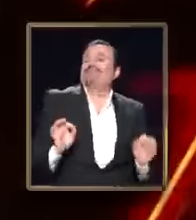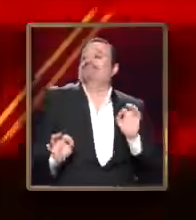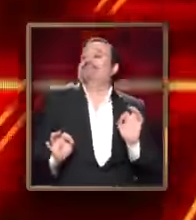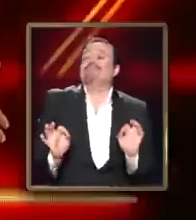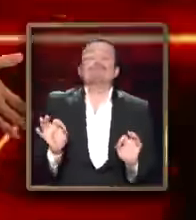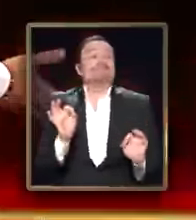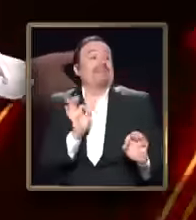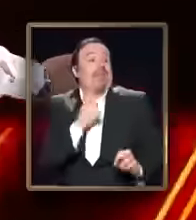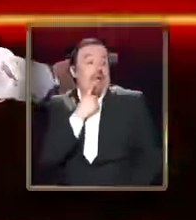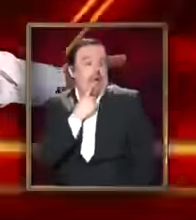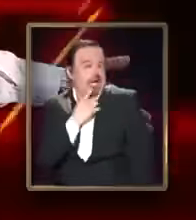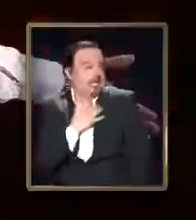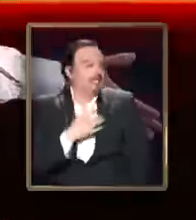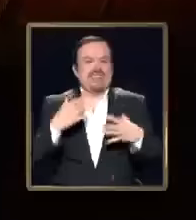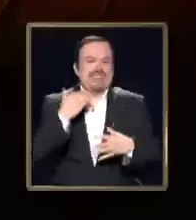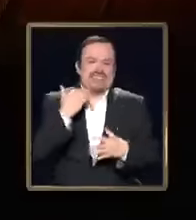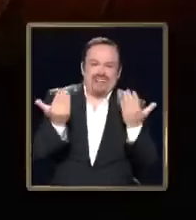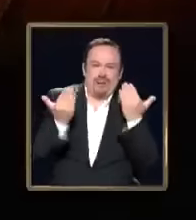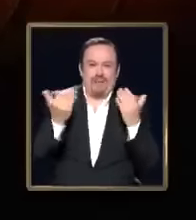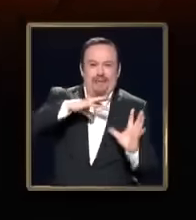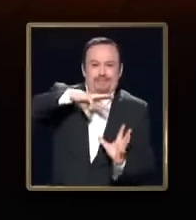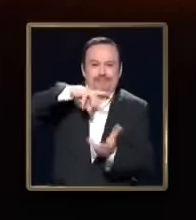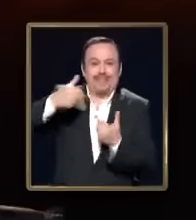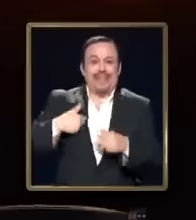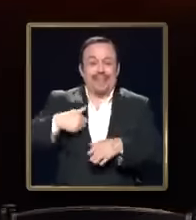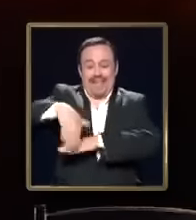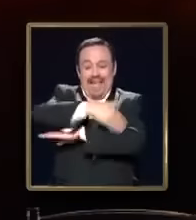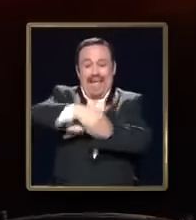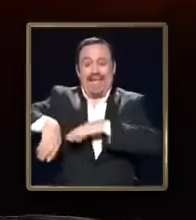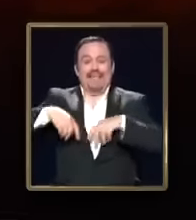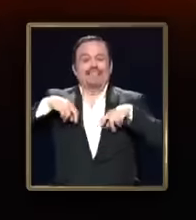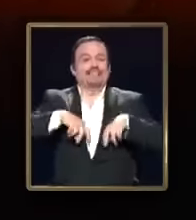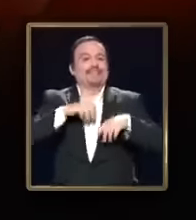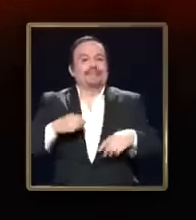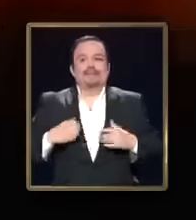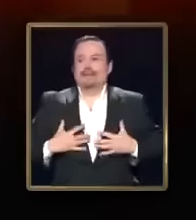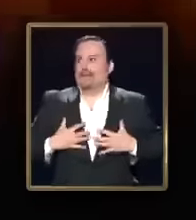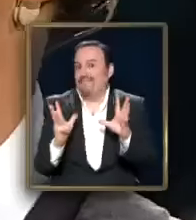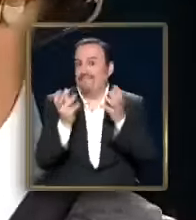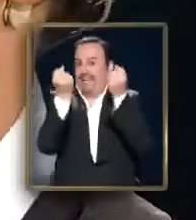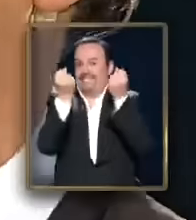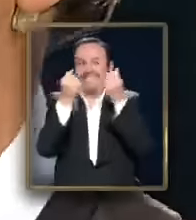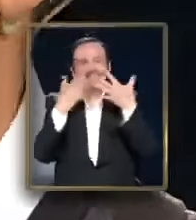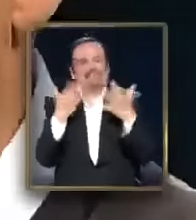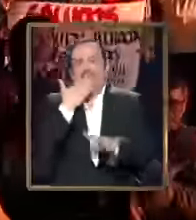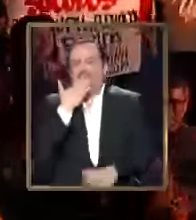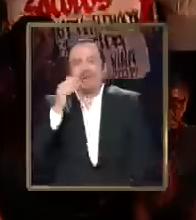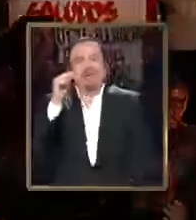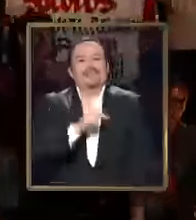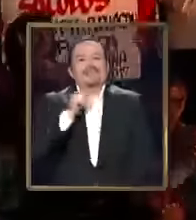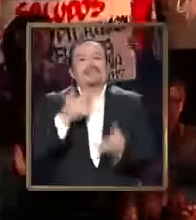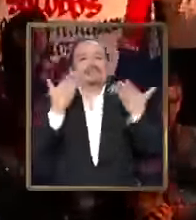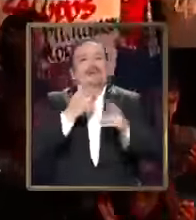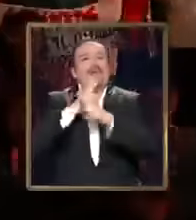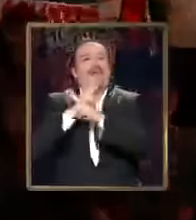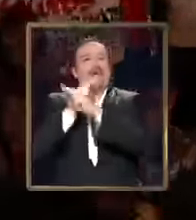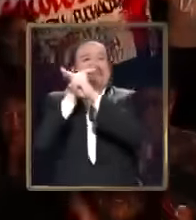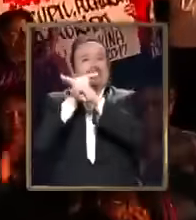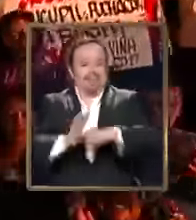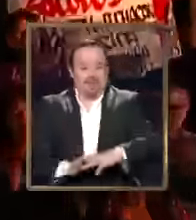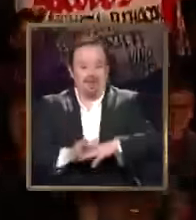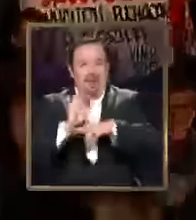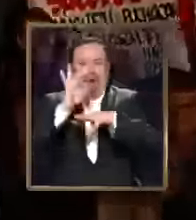estuvo el oficio de un artista que tiene ya 28, casi 30 años de carrete y se notó en ese sentido. Claro. Y además tuvo la inteligencia y el profesionalismo, por lo demás, de